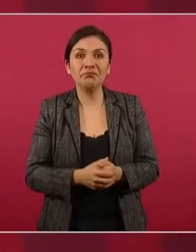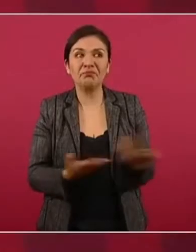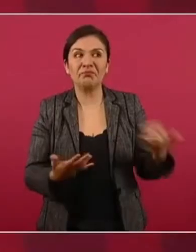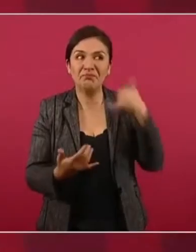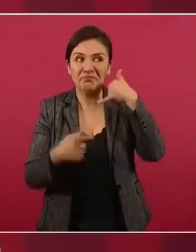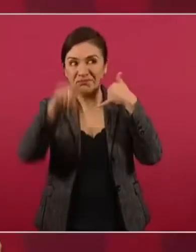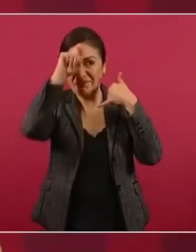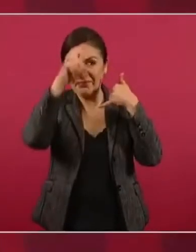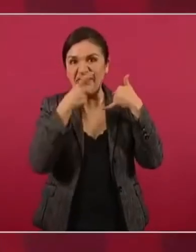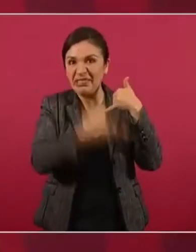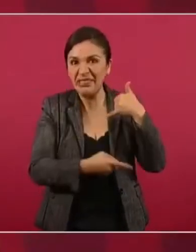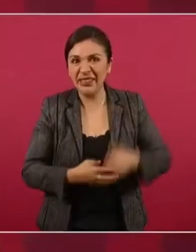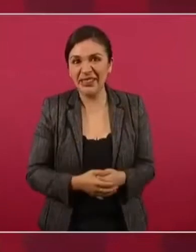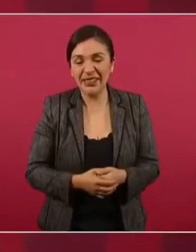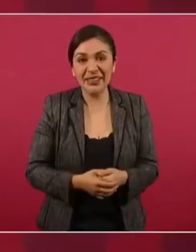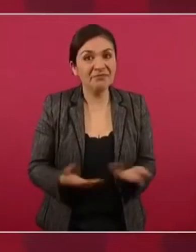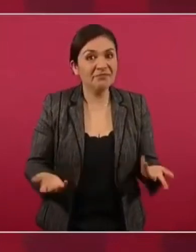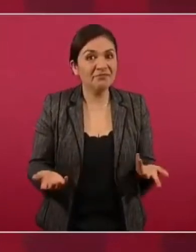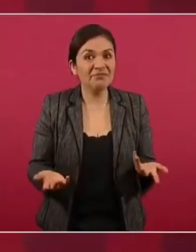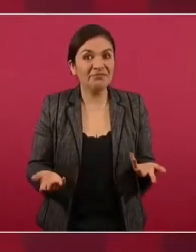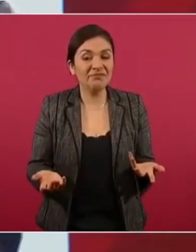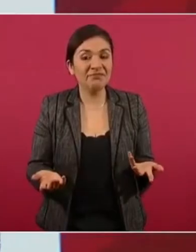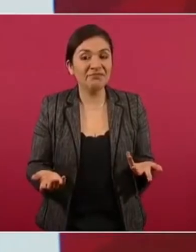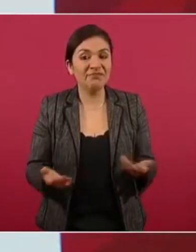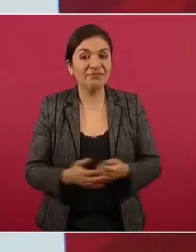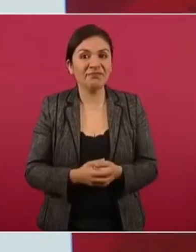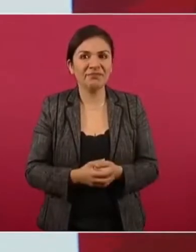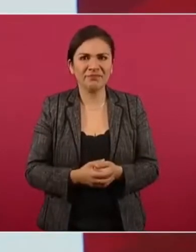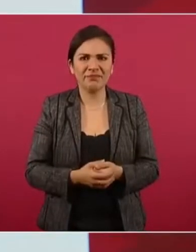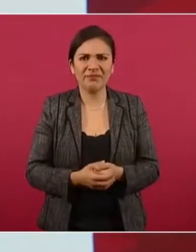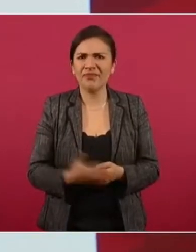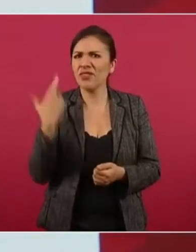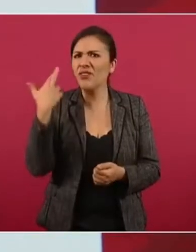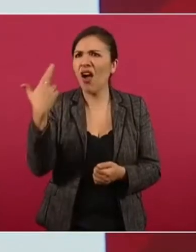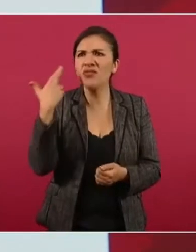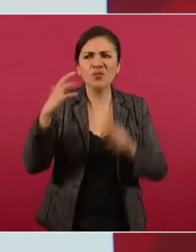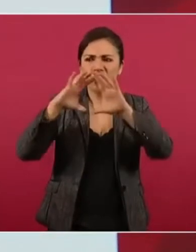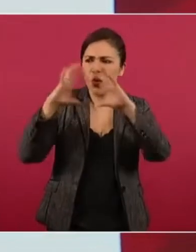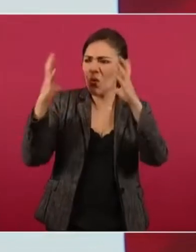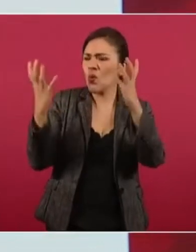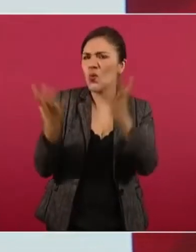será? Dice, se escucha por todo el mundo.